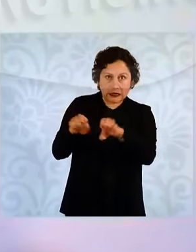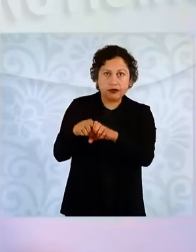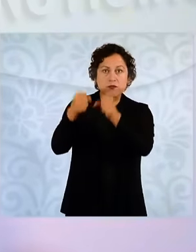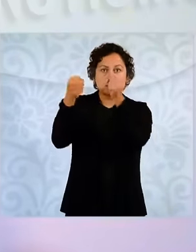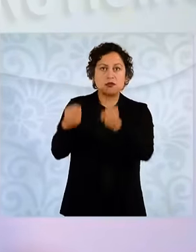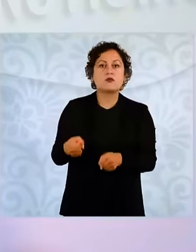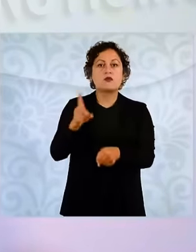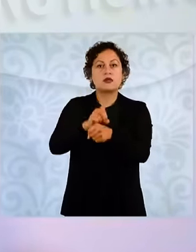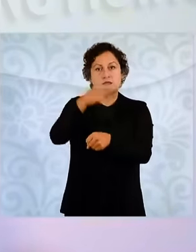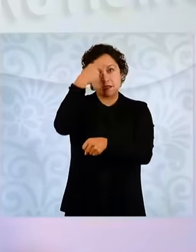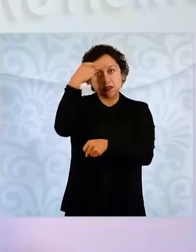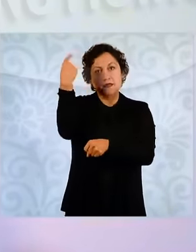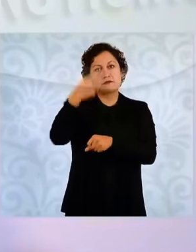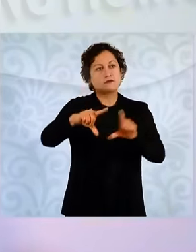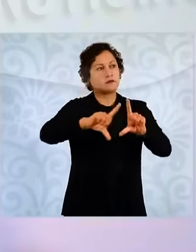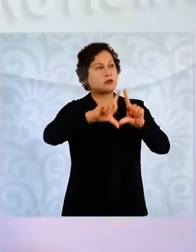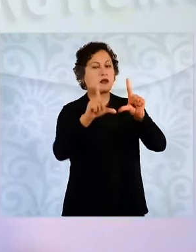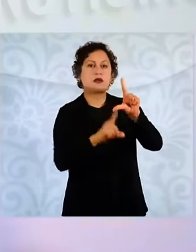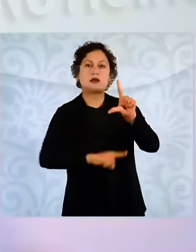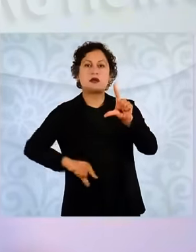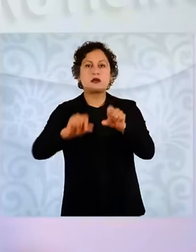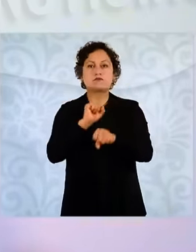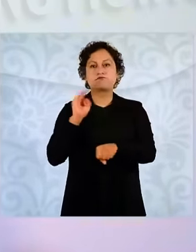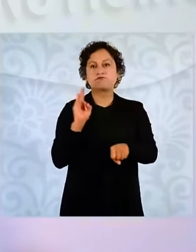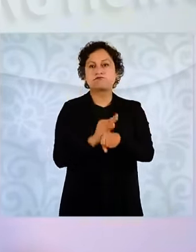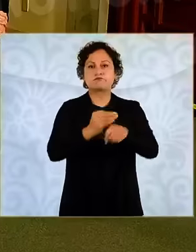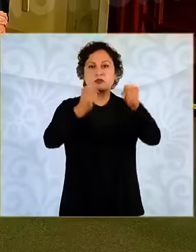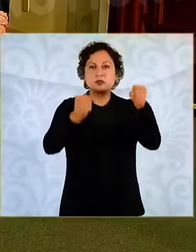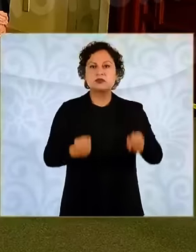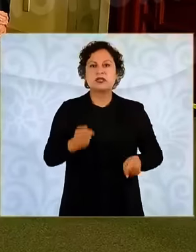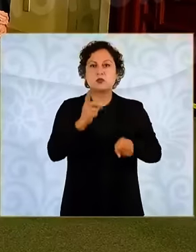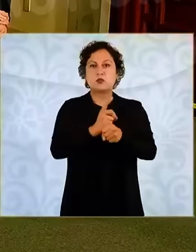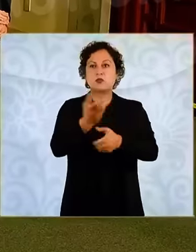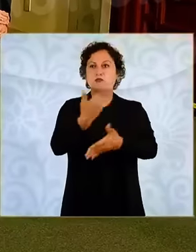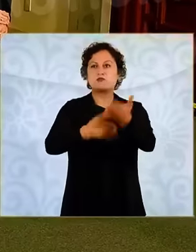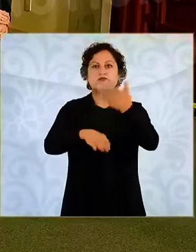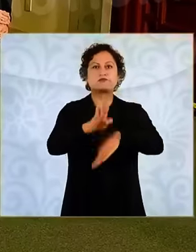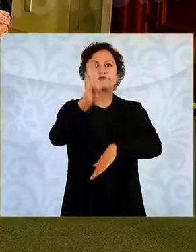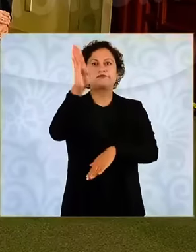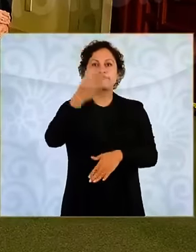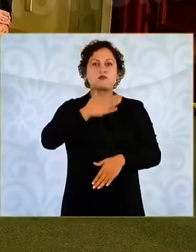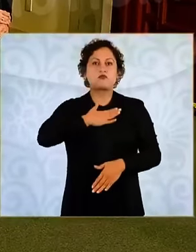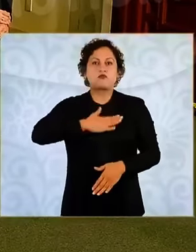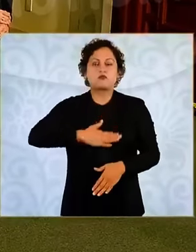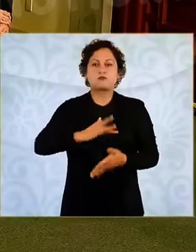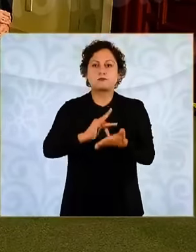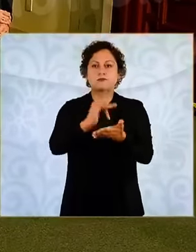tener un país más seguro, más próspero y más justo. Muchas gracias.